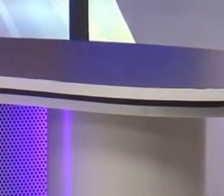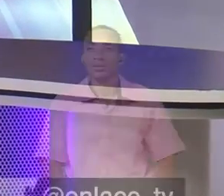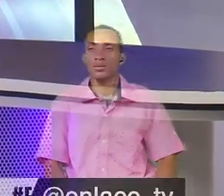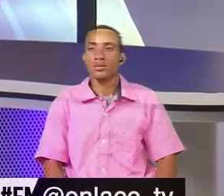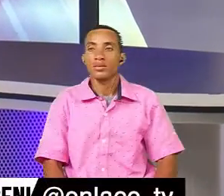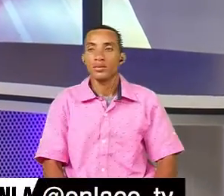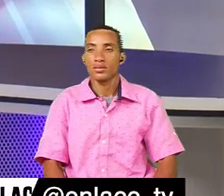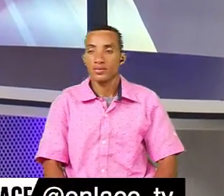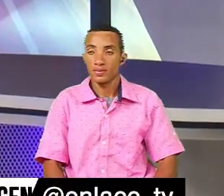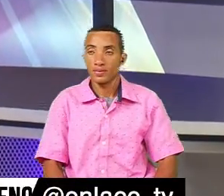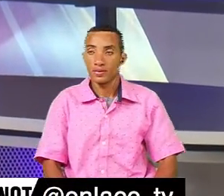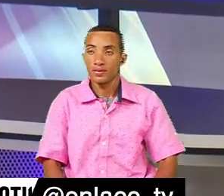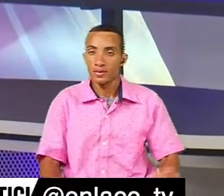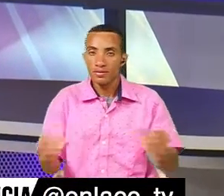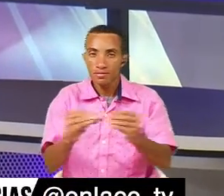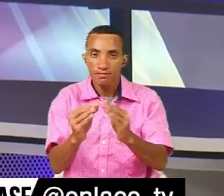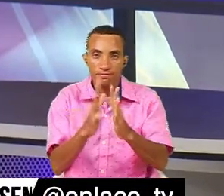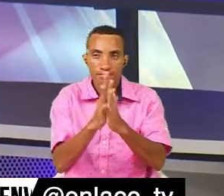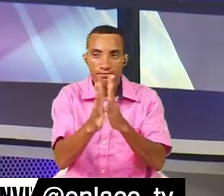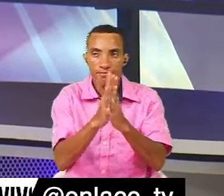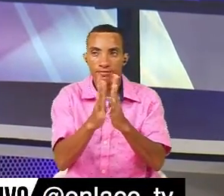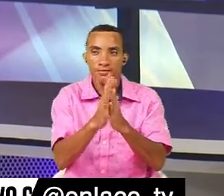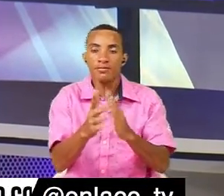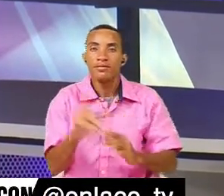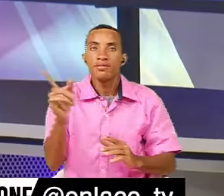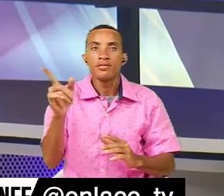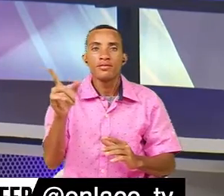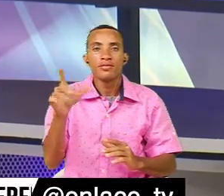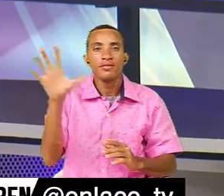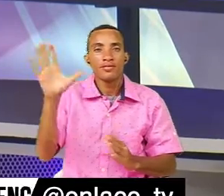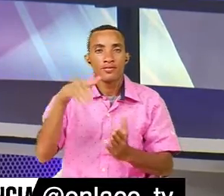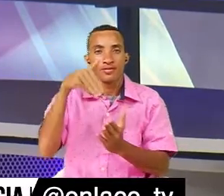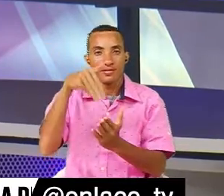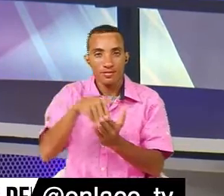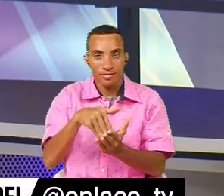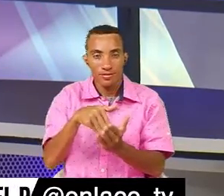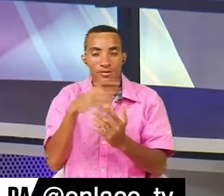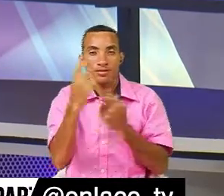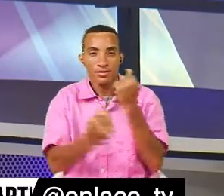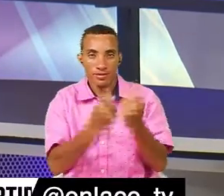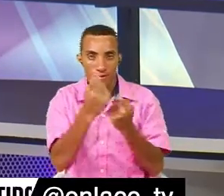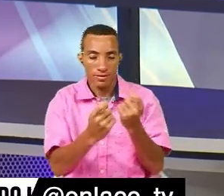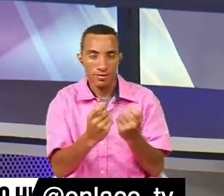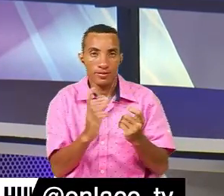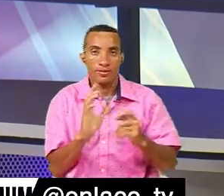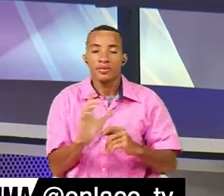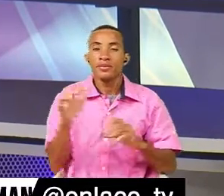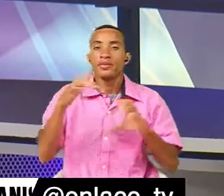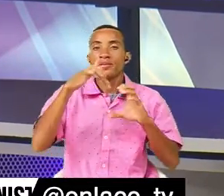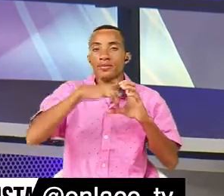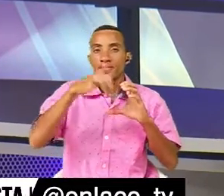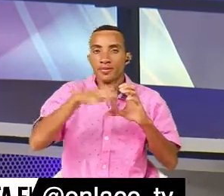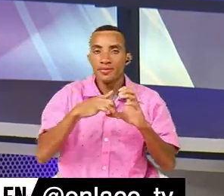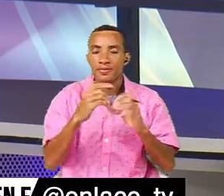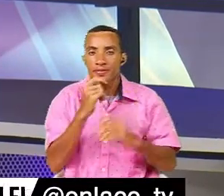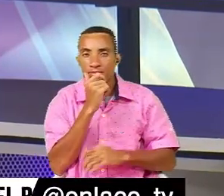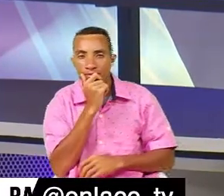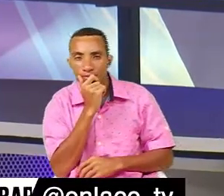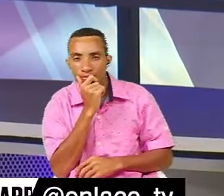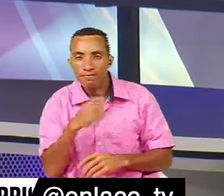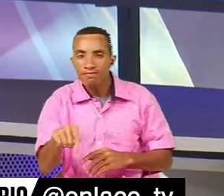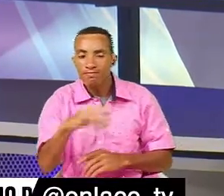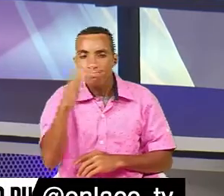Continuamos con más información en Enlace Noticias. En el Centro Popular Comercial, autoridades de salud analizan el impacto de la drogadicción